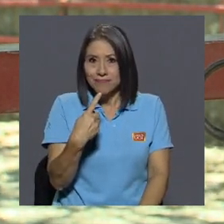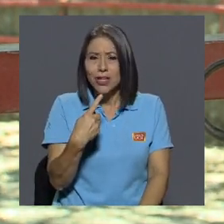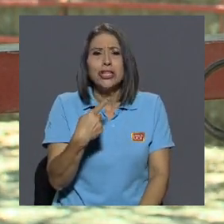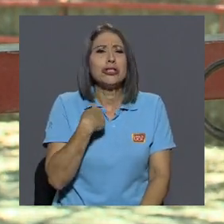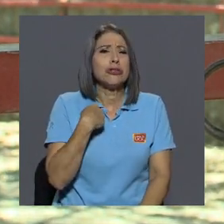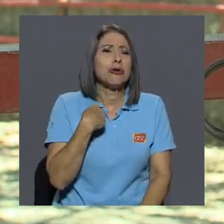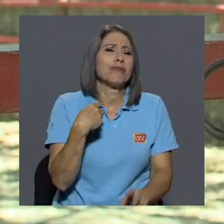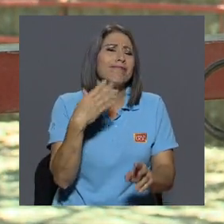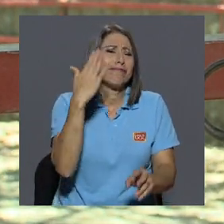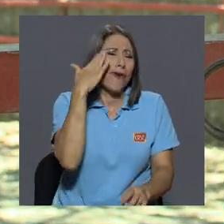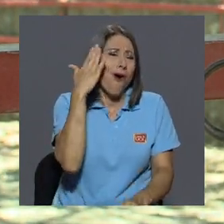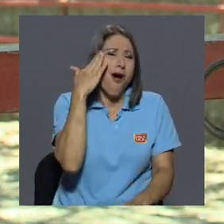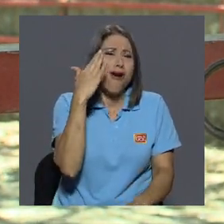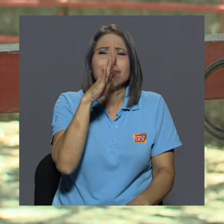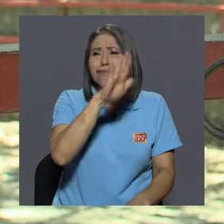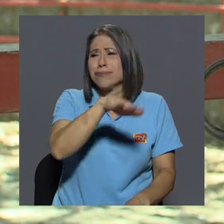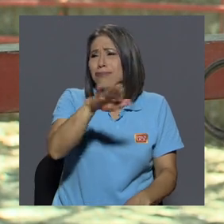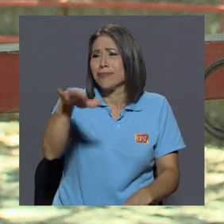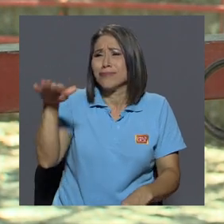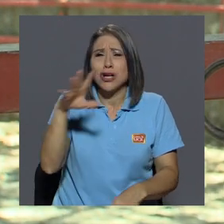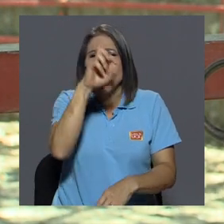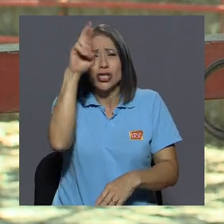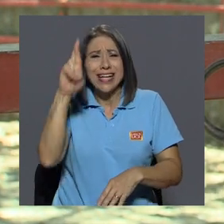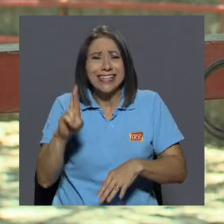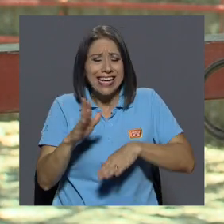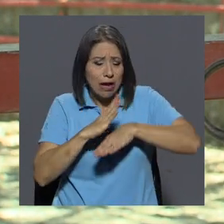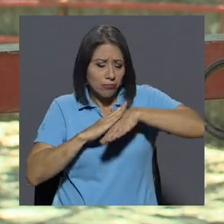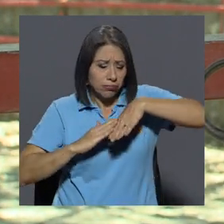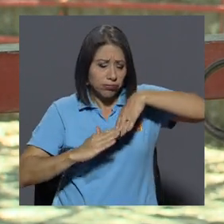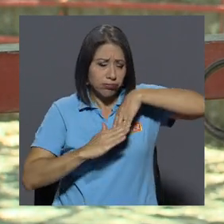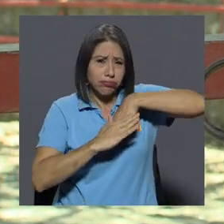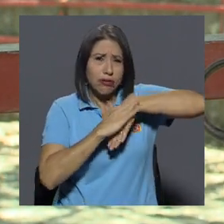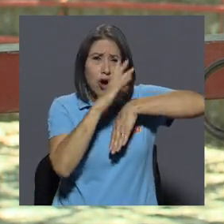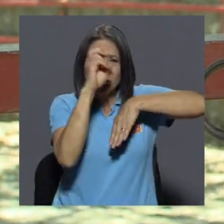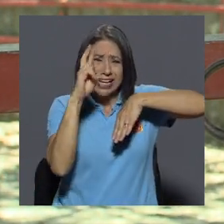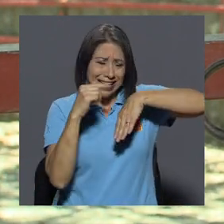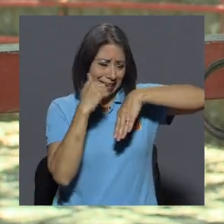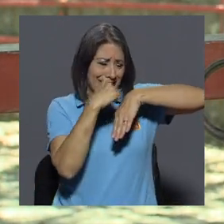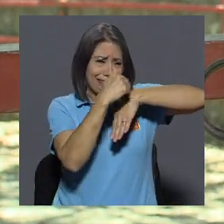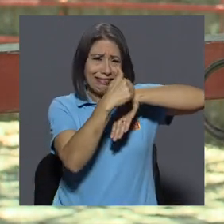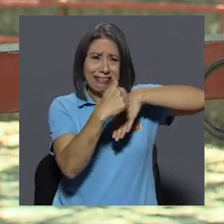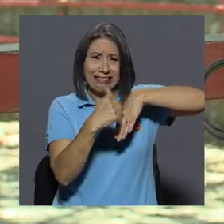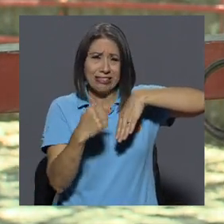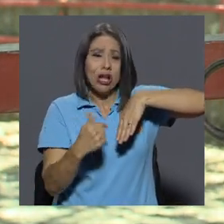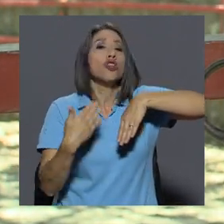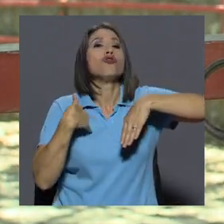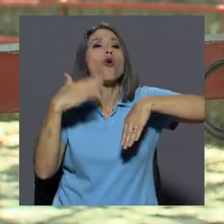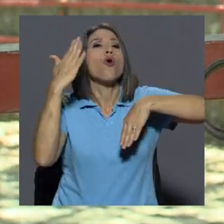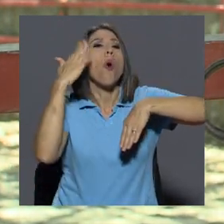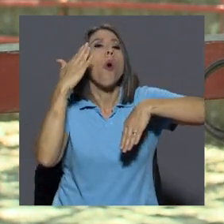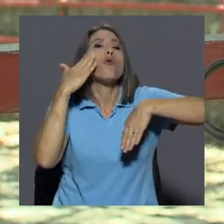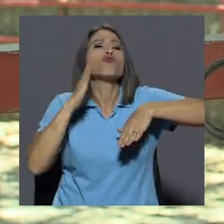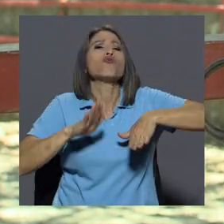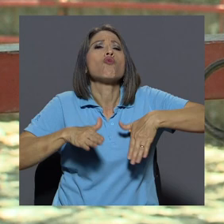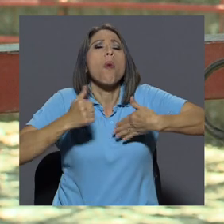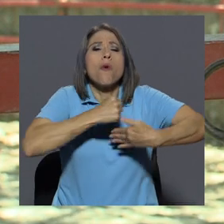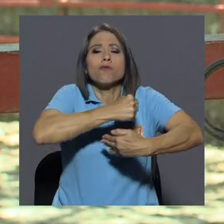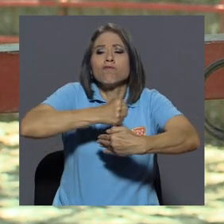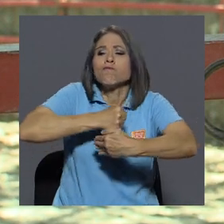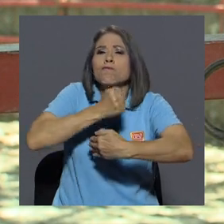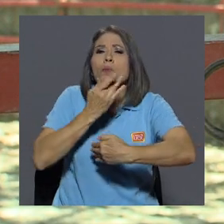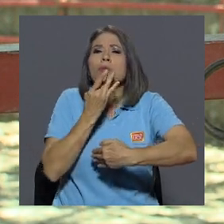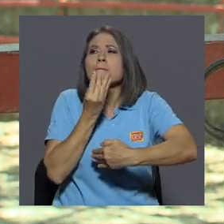conozco Costa Rica, cada metro de este país, y conozco la cuchara de este